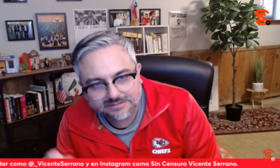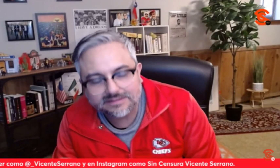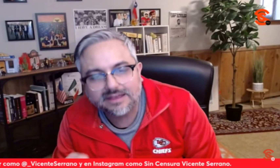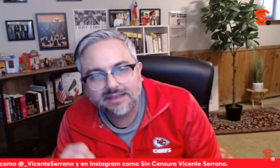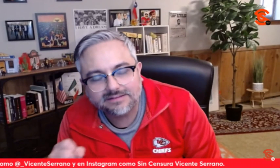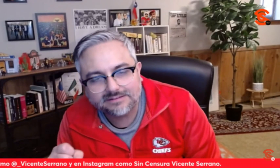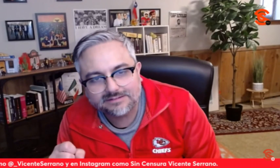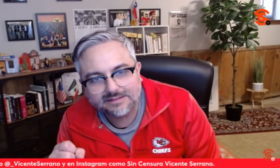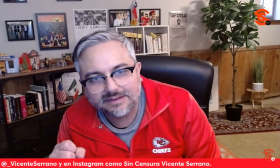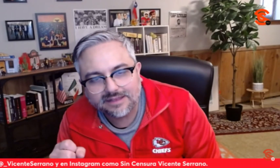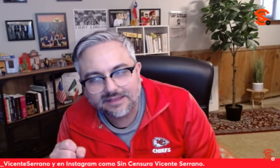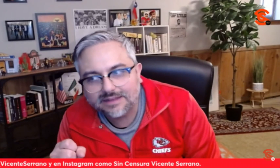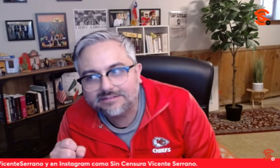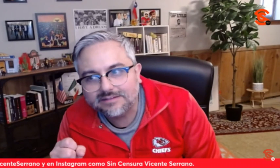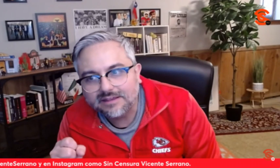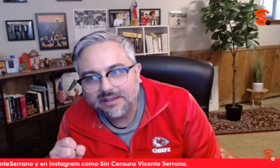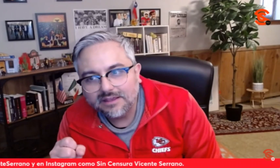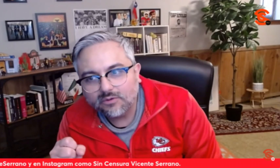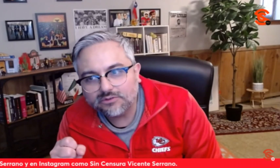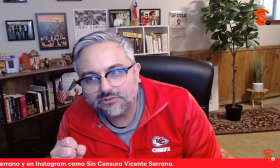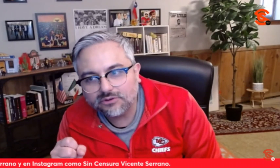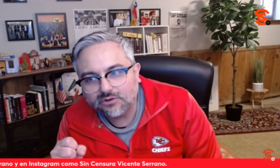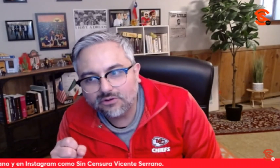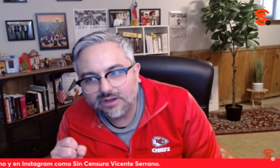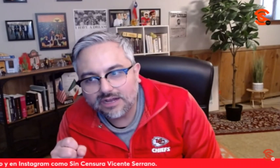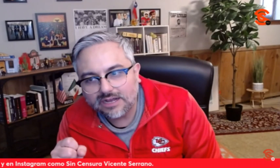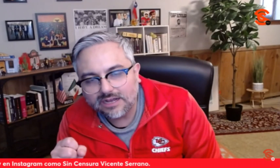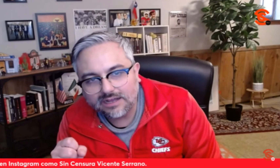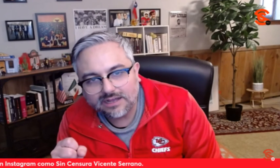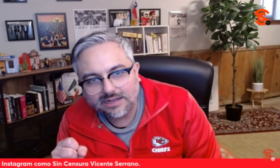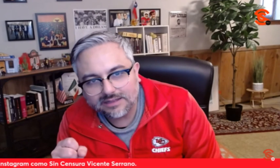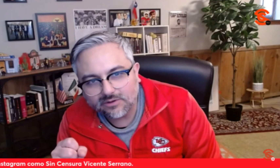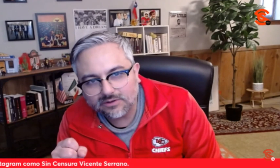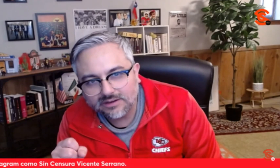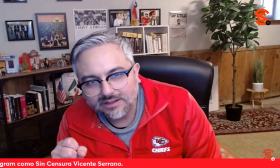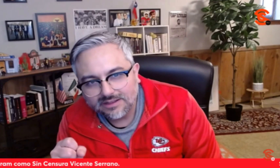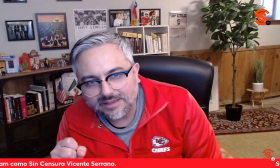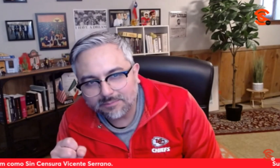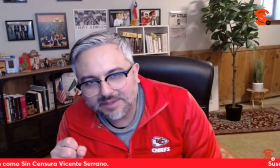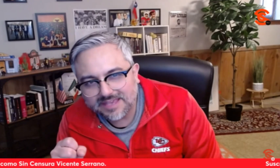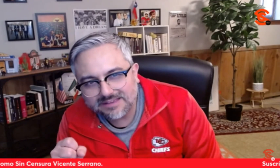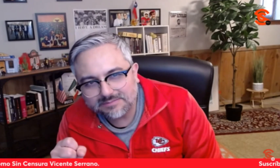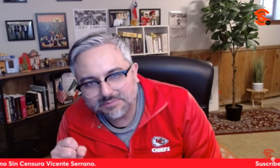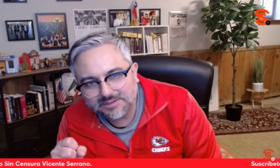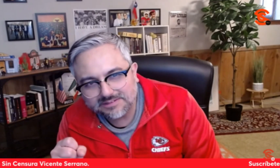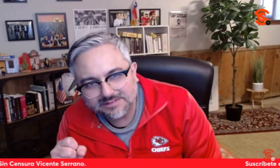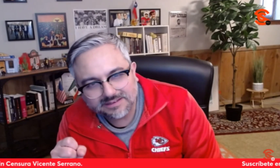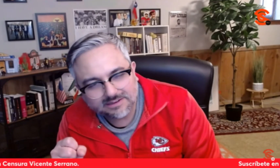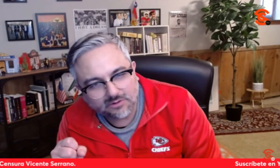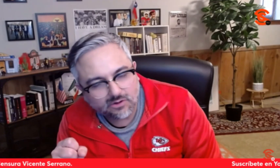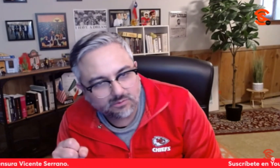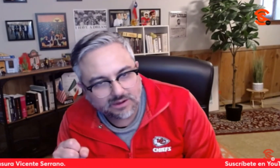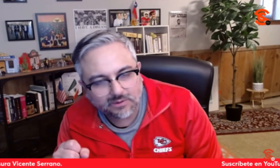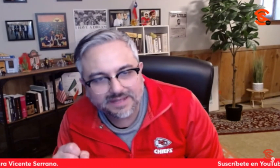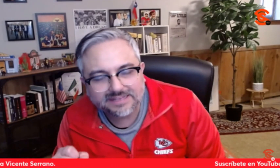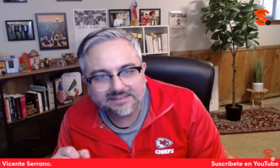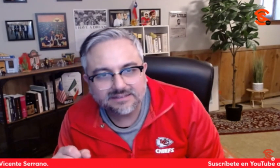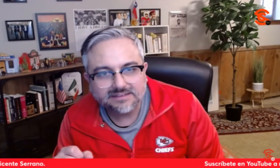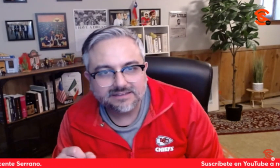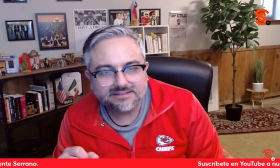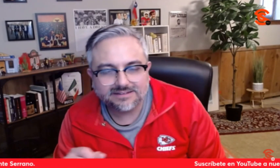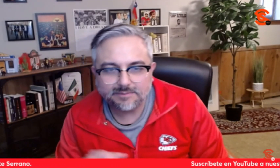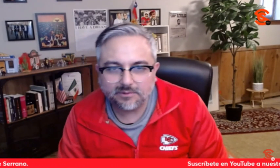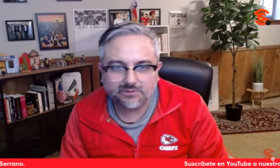en que él sí cuestionó a Calderón y a Peña. Pues no como